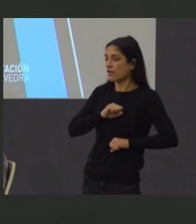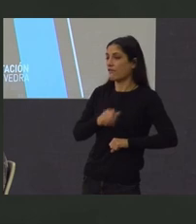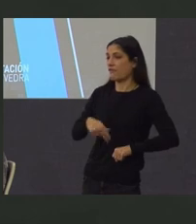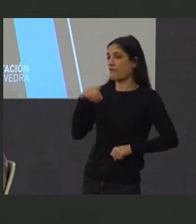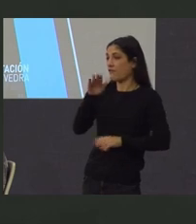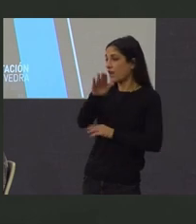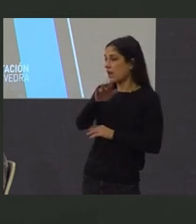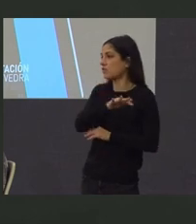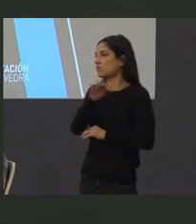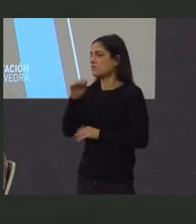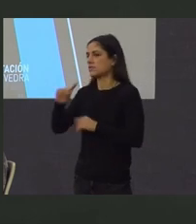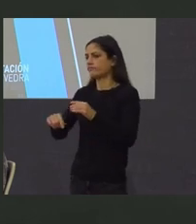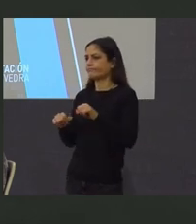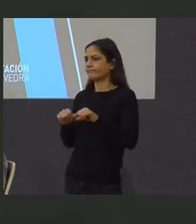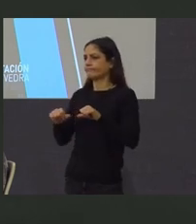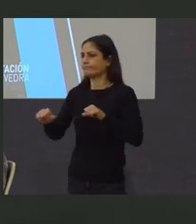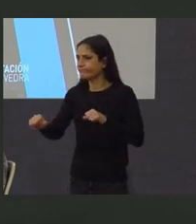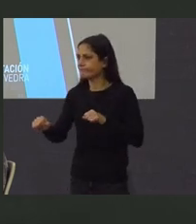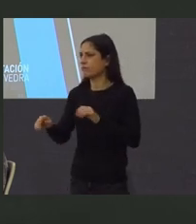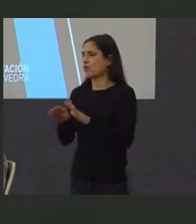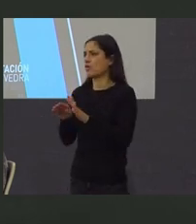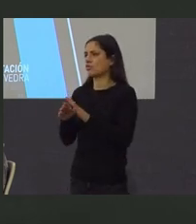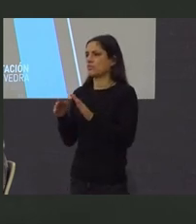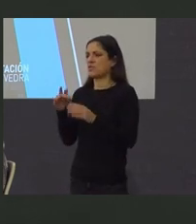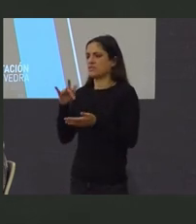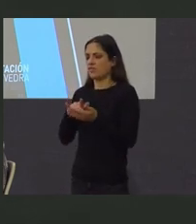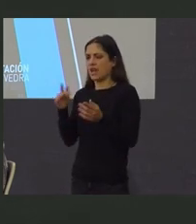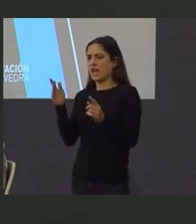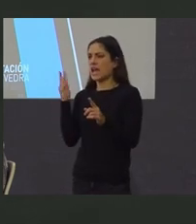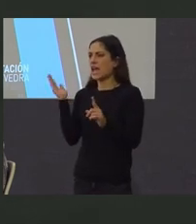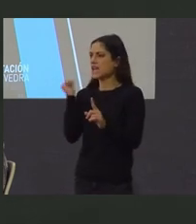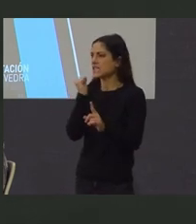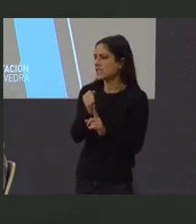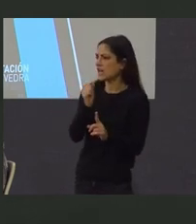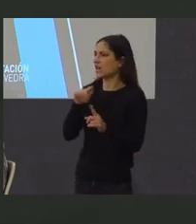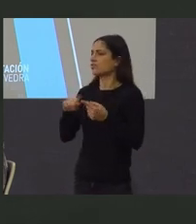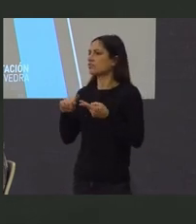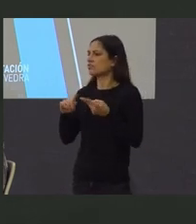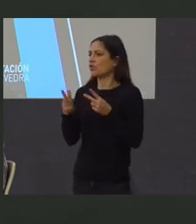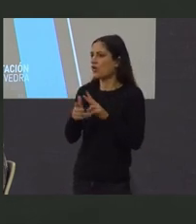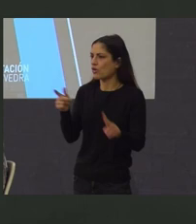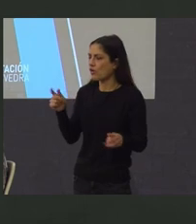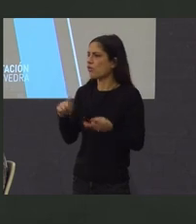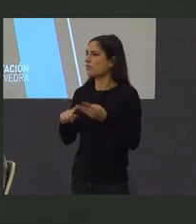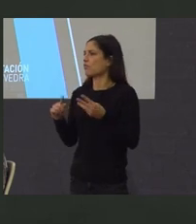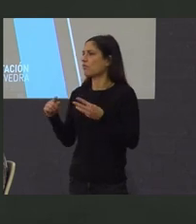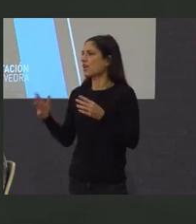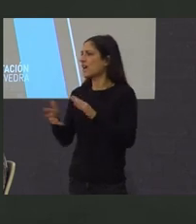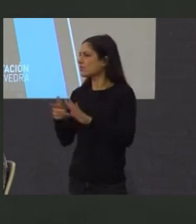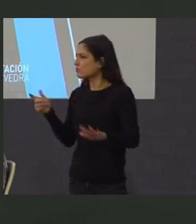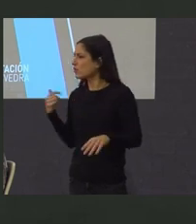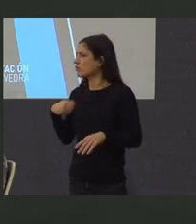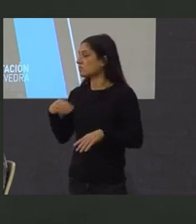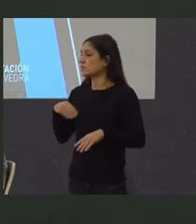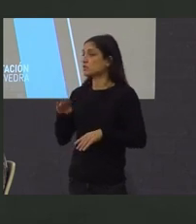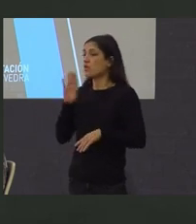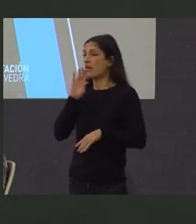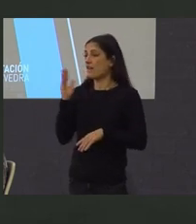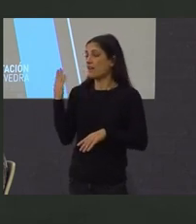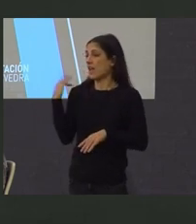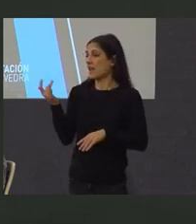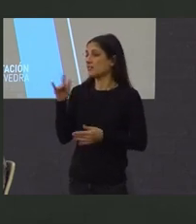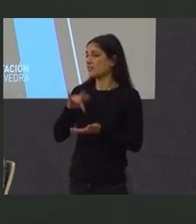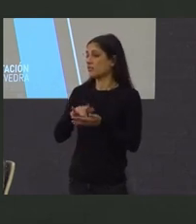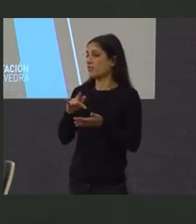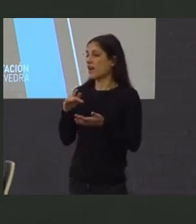produce a posterior, asasinatos, roubo, espolio, como onte falou Antonio Maestre e ilustrou